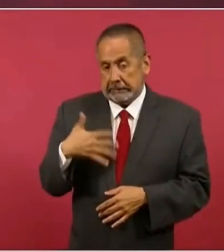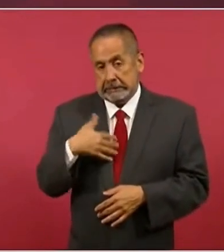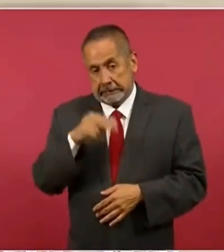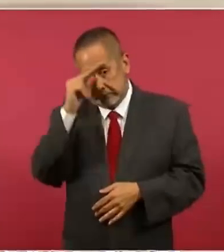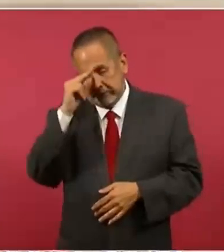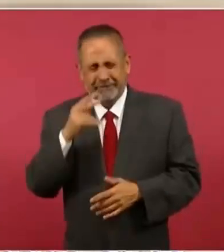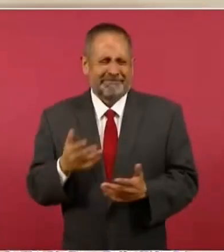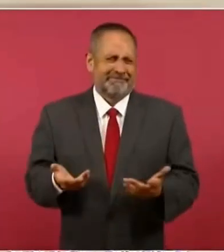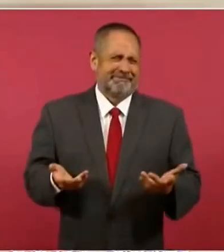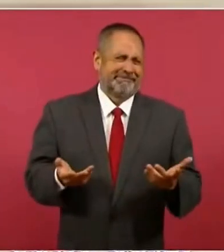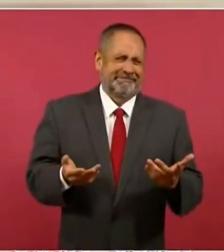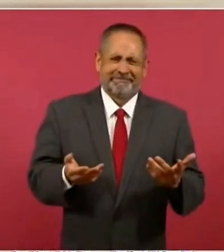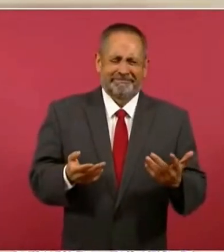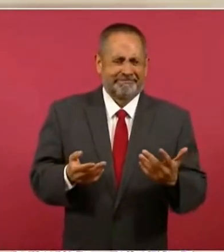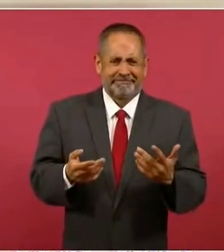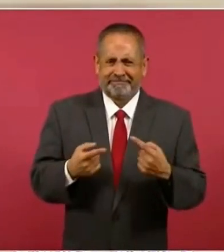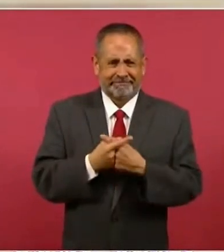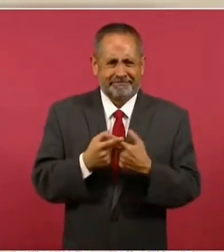muy